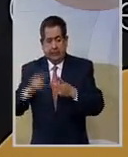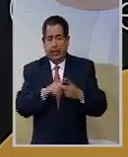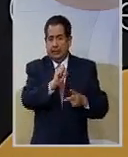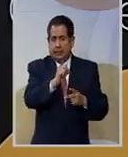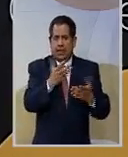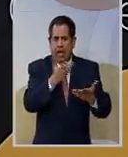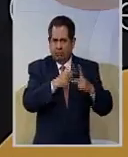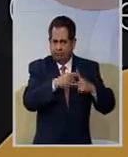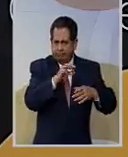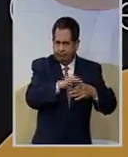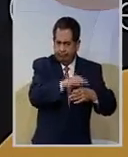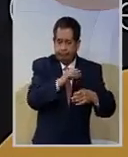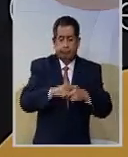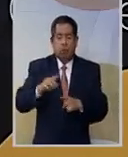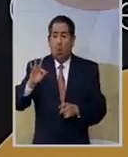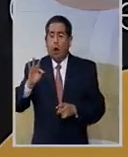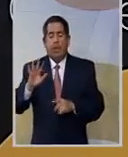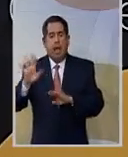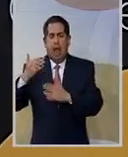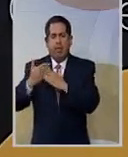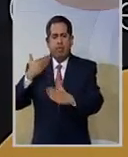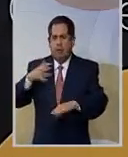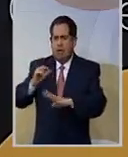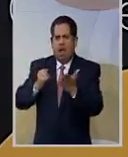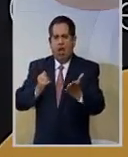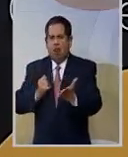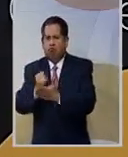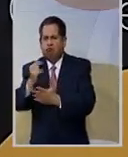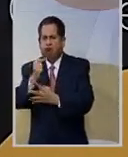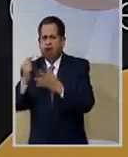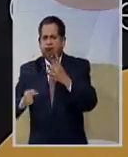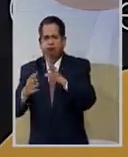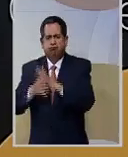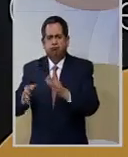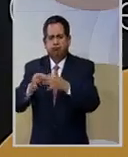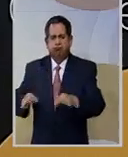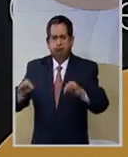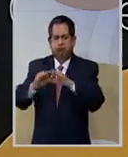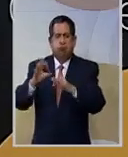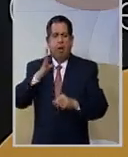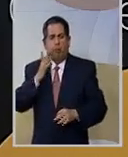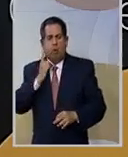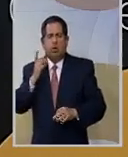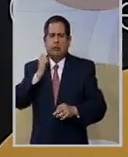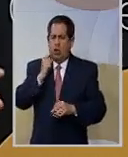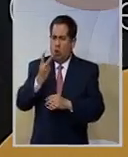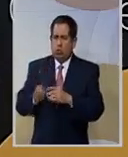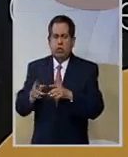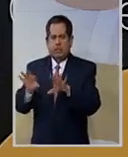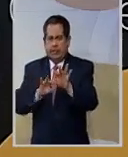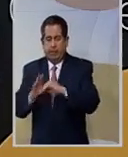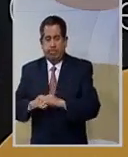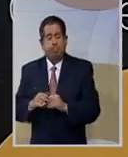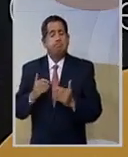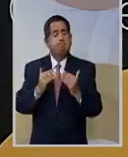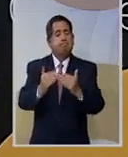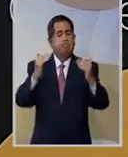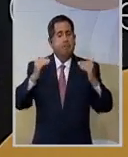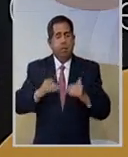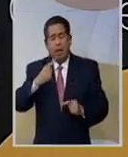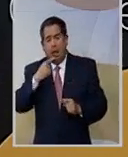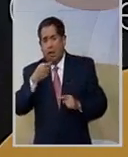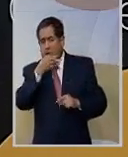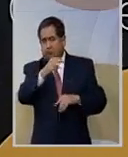política de la Ciudad de México ya fueron designados por parte de la Cámara de Diputados y la Cámara de Senadores. Ahora vamos hasta